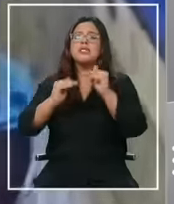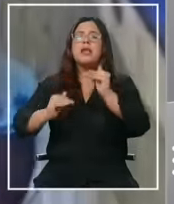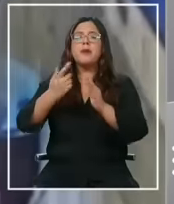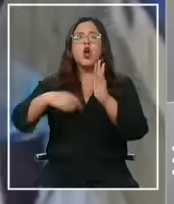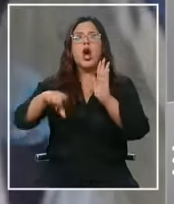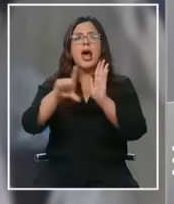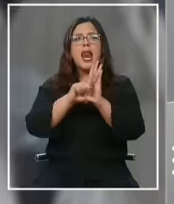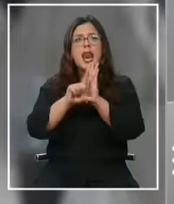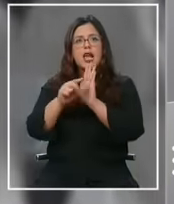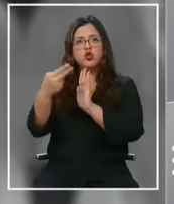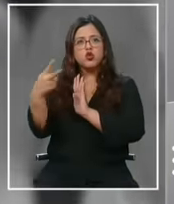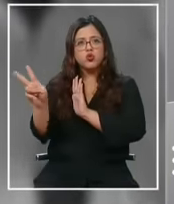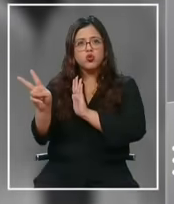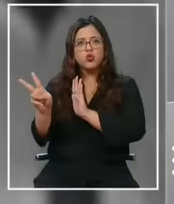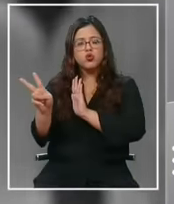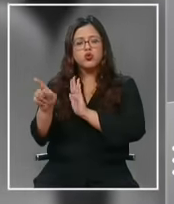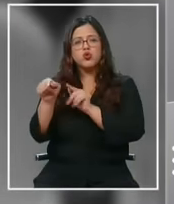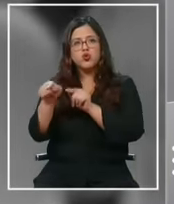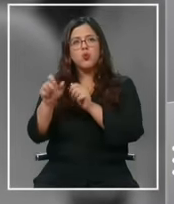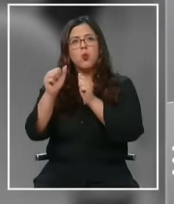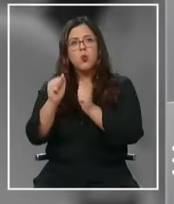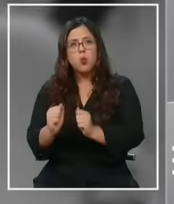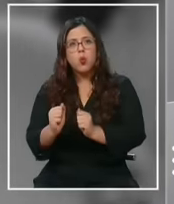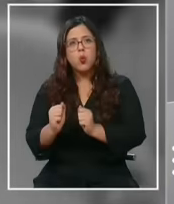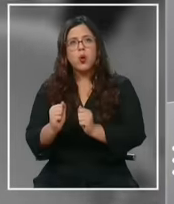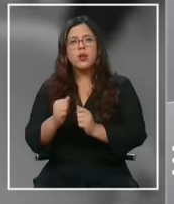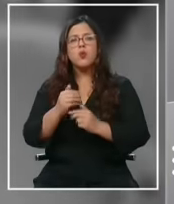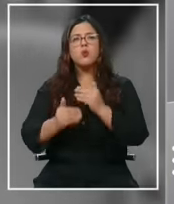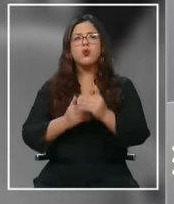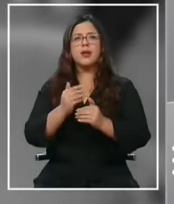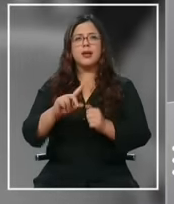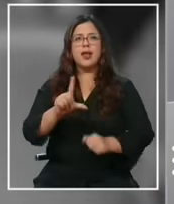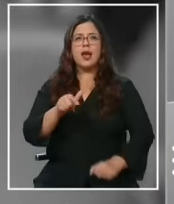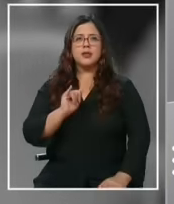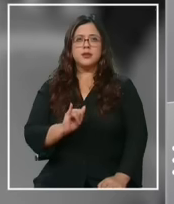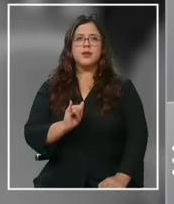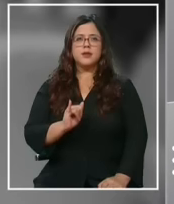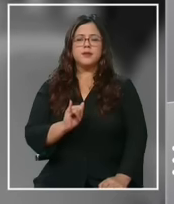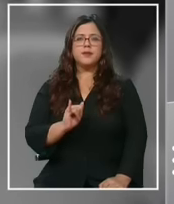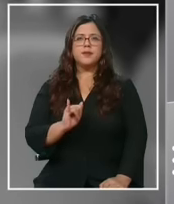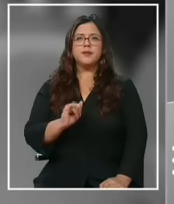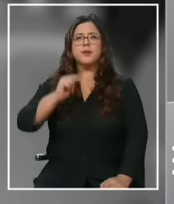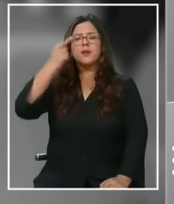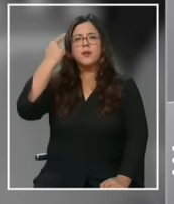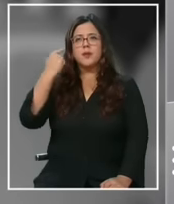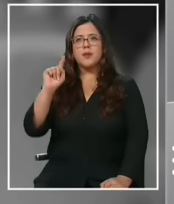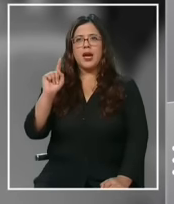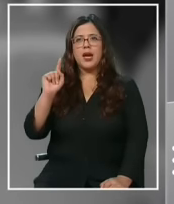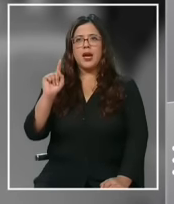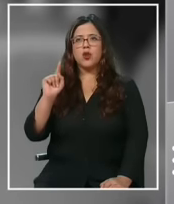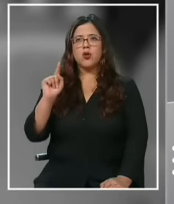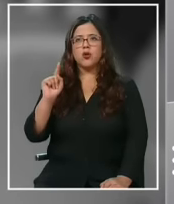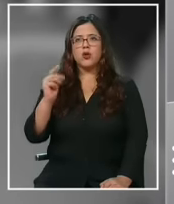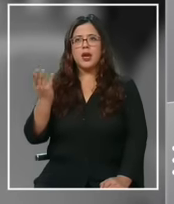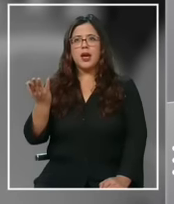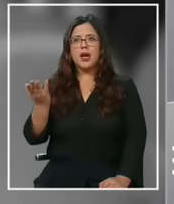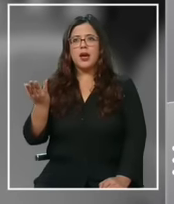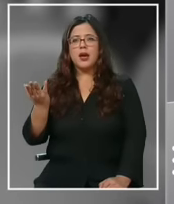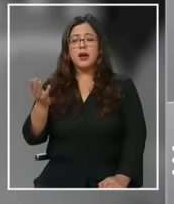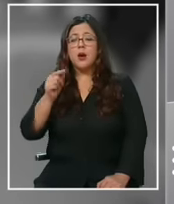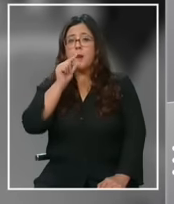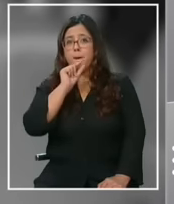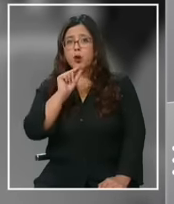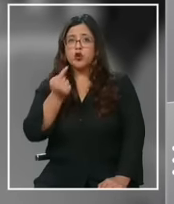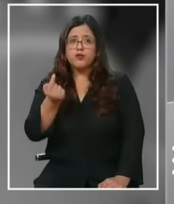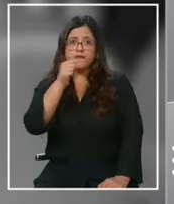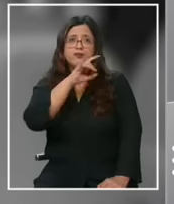legislación. Efectivamente puede ser un proceso más bien demoroso, sin embargo, tarde o temprano va a llegar a Chile y va a